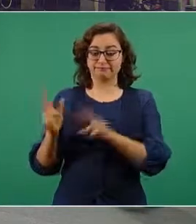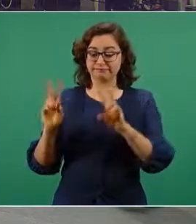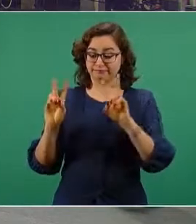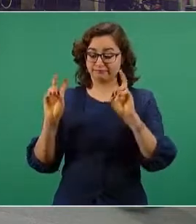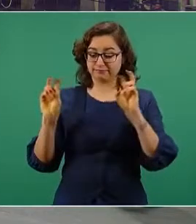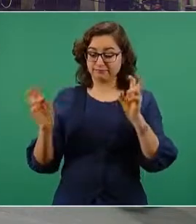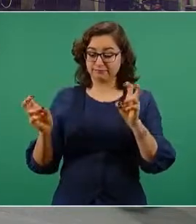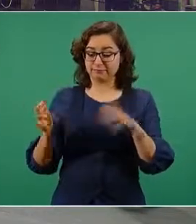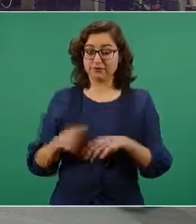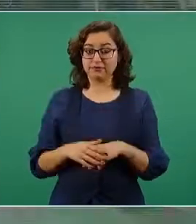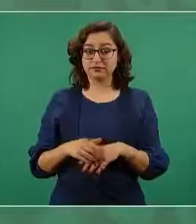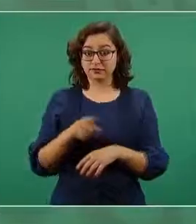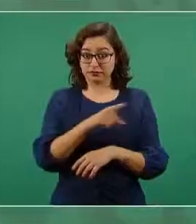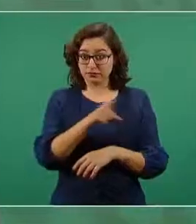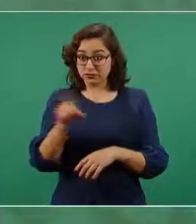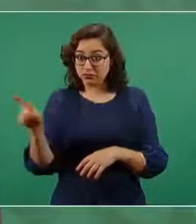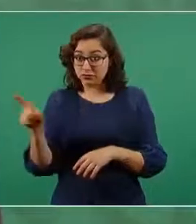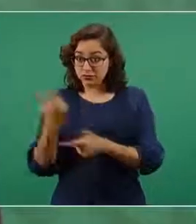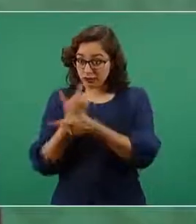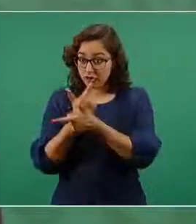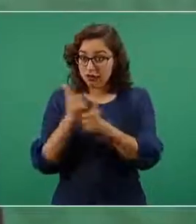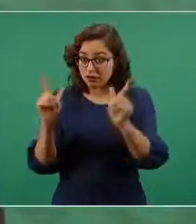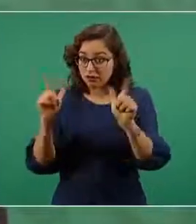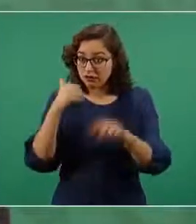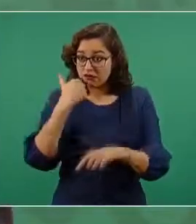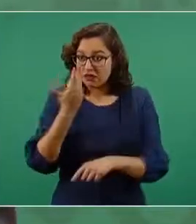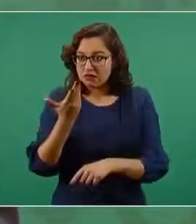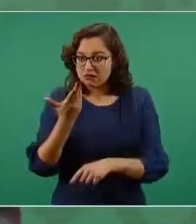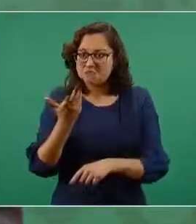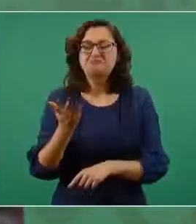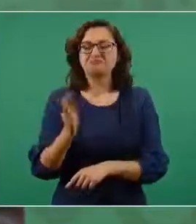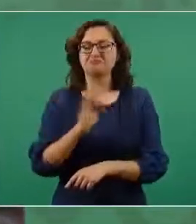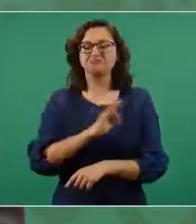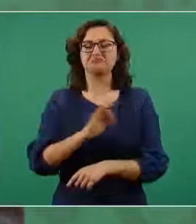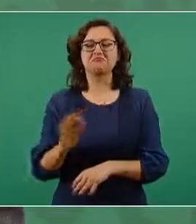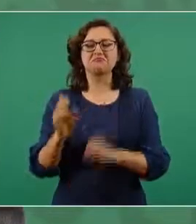quiera ser libre, lo será.